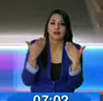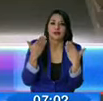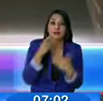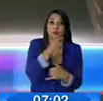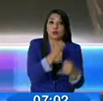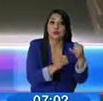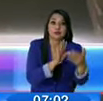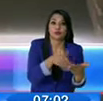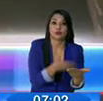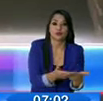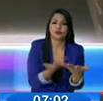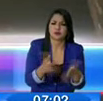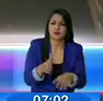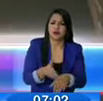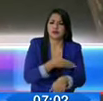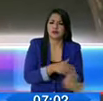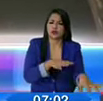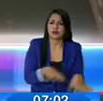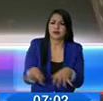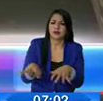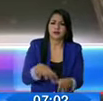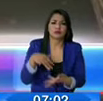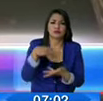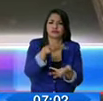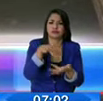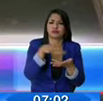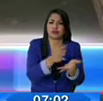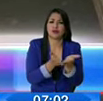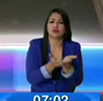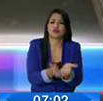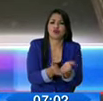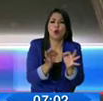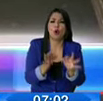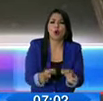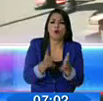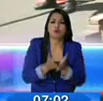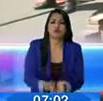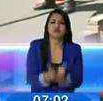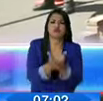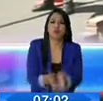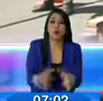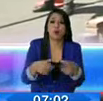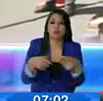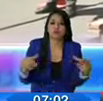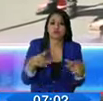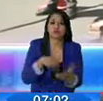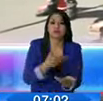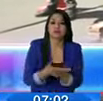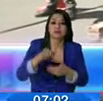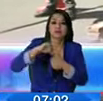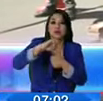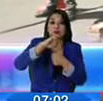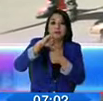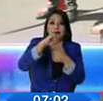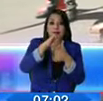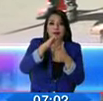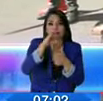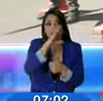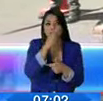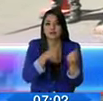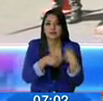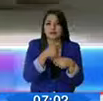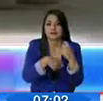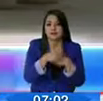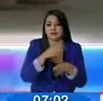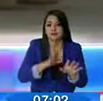estaba coordinado para que los bloques salgan en contenedores o en lanchas rápidas hasta Centroamérica en busca de mercado internacional.